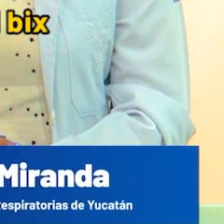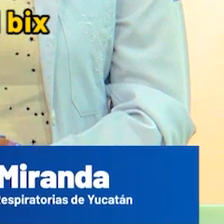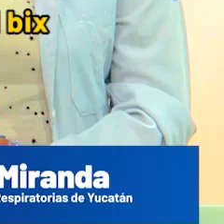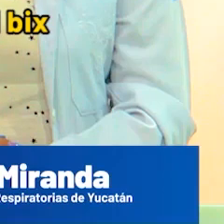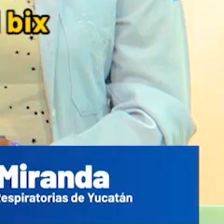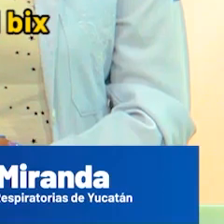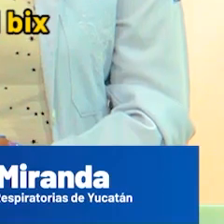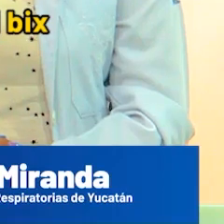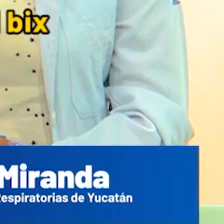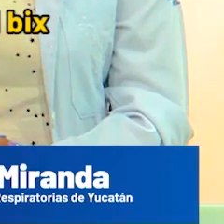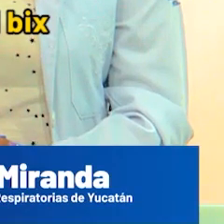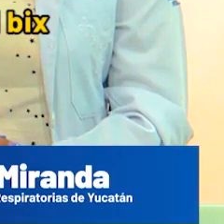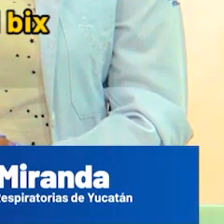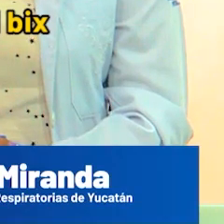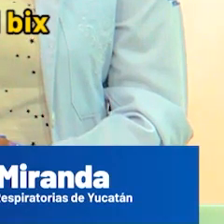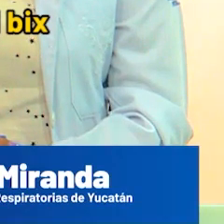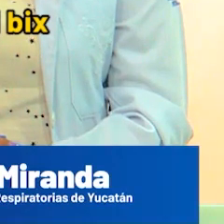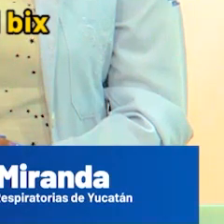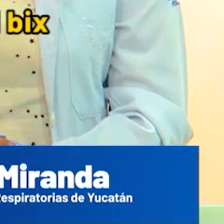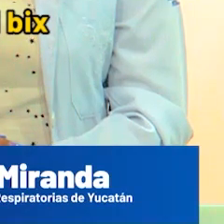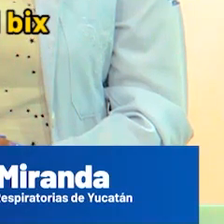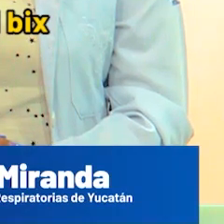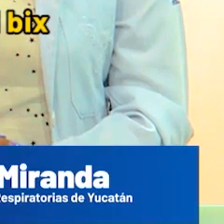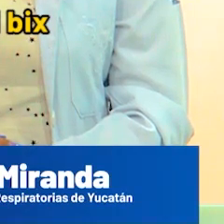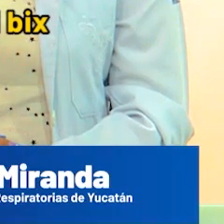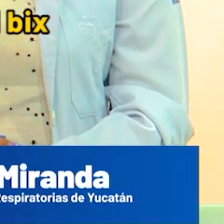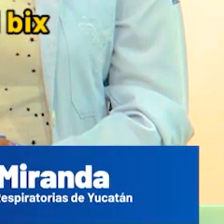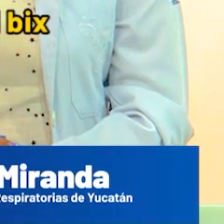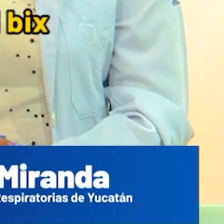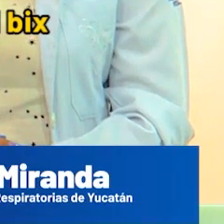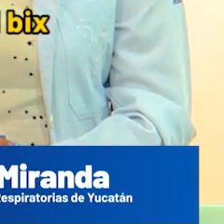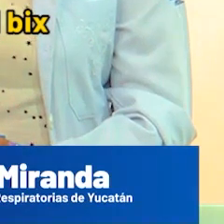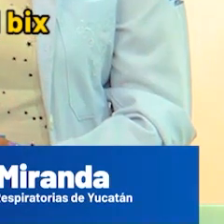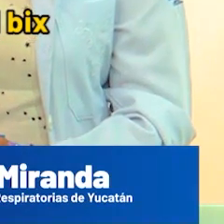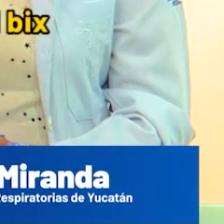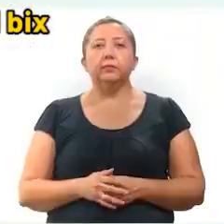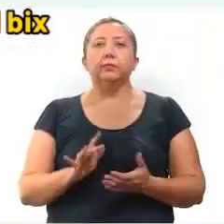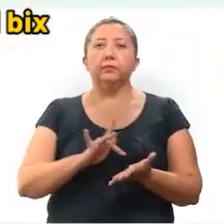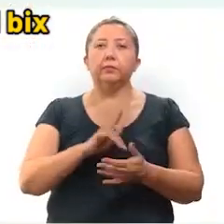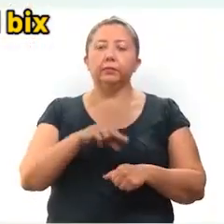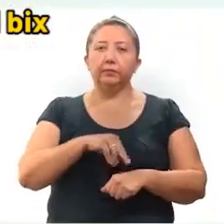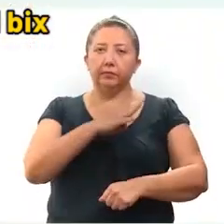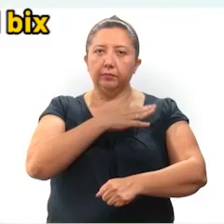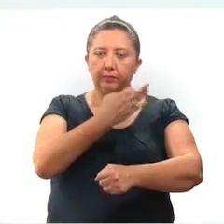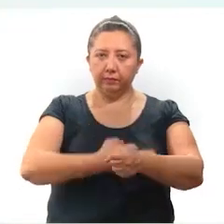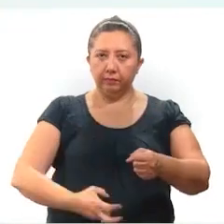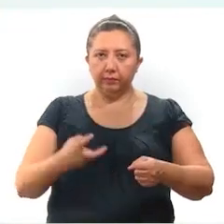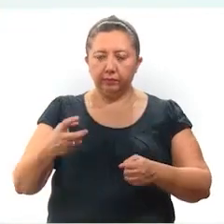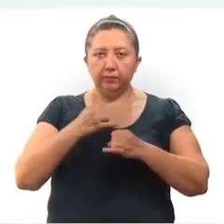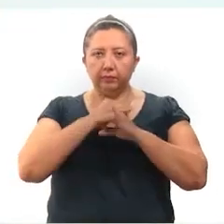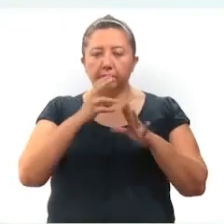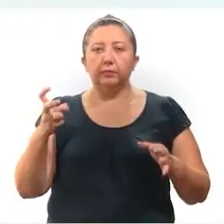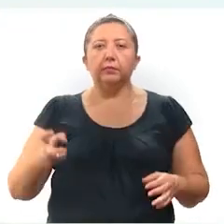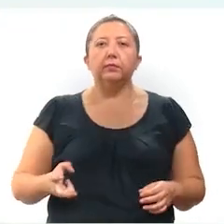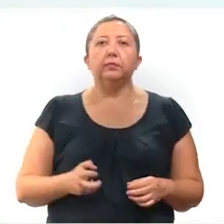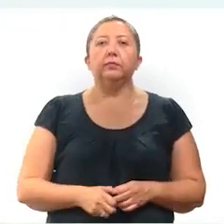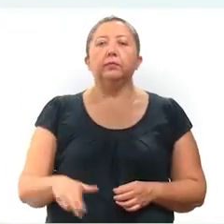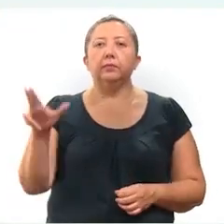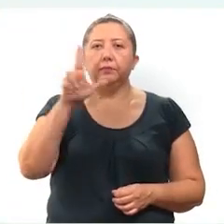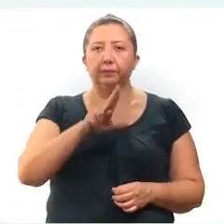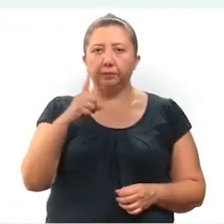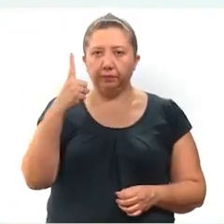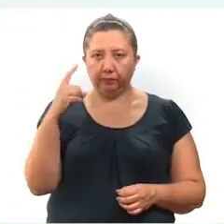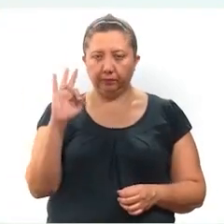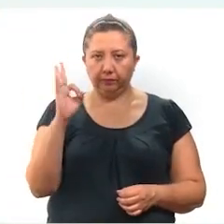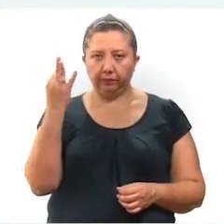Buenas tardes. Nos permitimos dar el informe diario relacionado con el COVID-19. Adelante, doctora. Gracias, doctora. Buenas tardes. Este es el parte médico de este